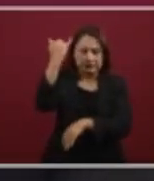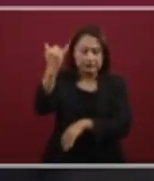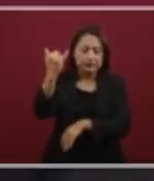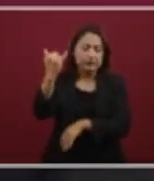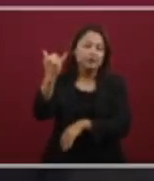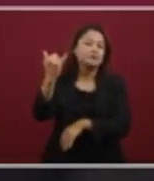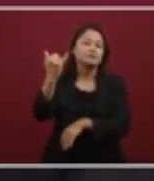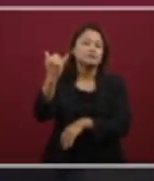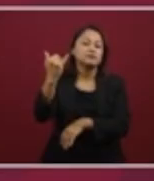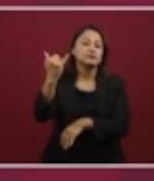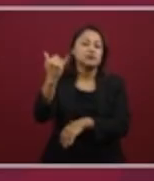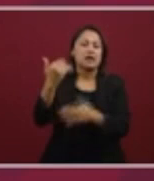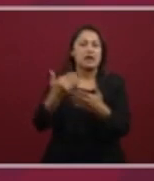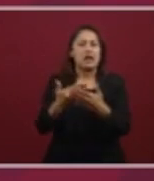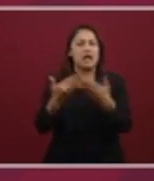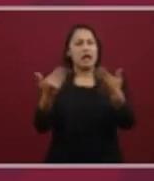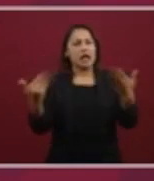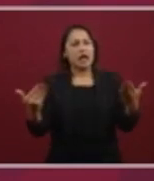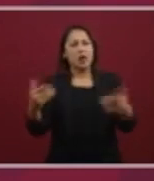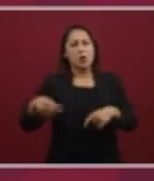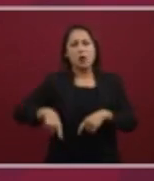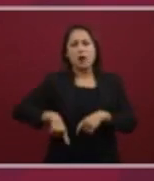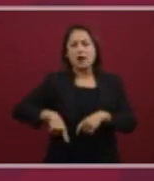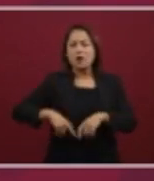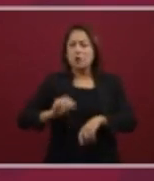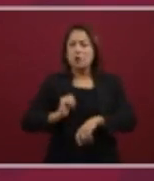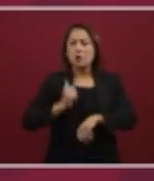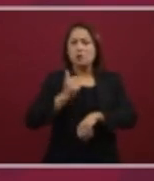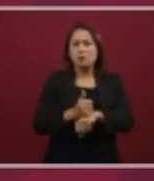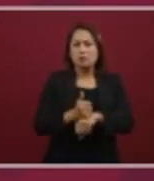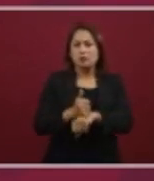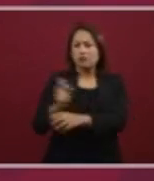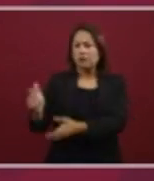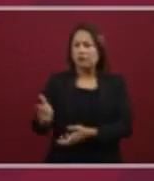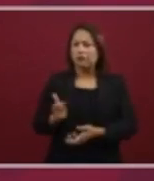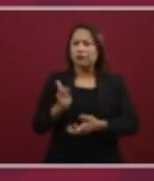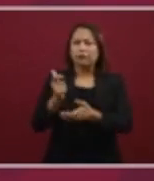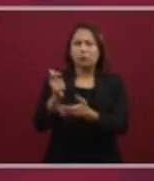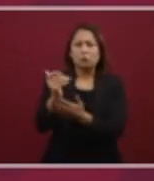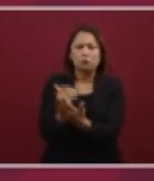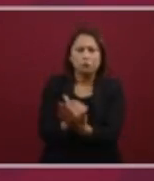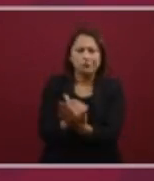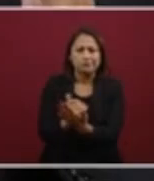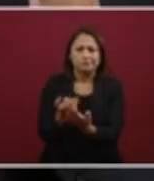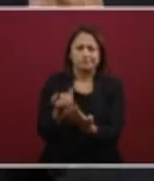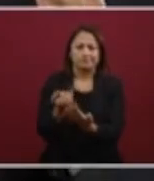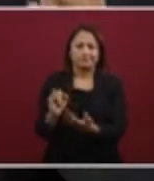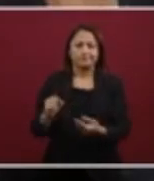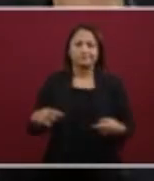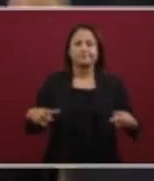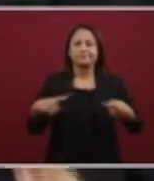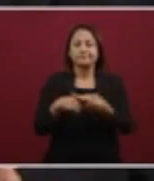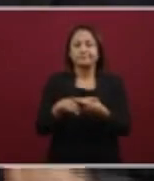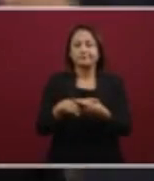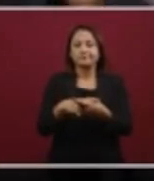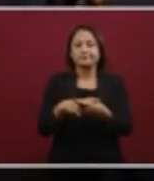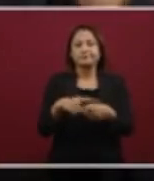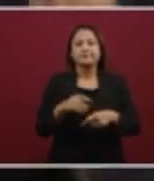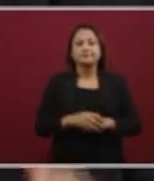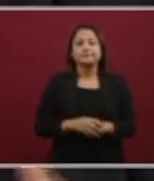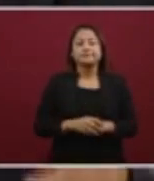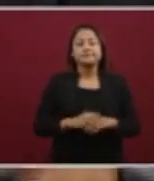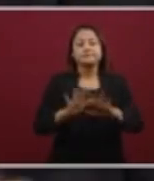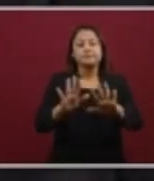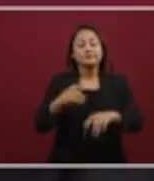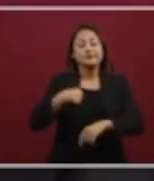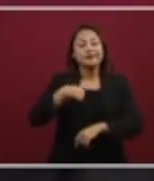destinemos recursos para la salud o para la educación. Si ayer hablé, lo vuelvo a